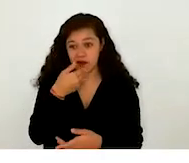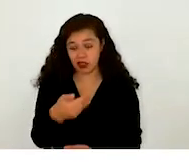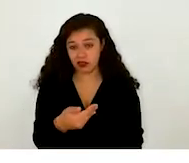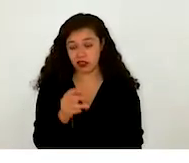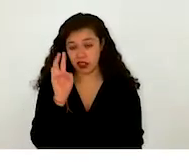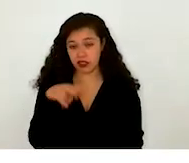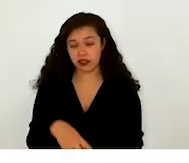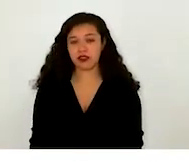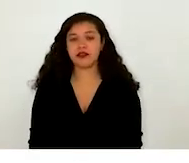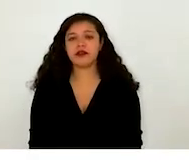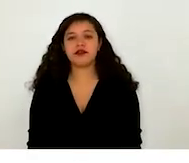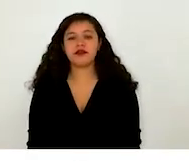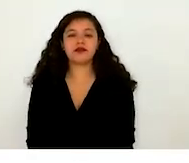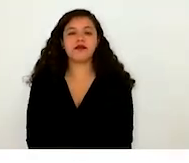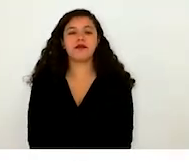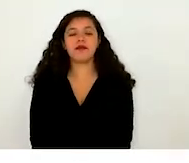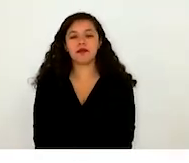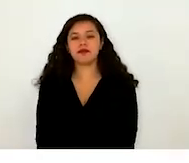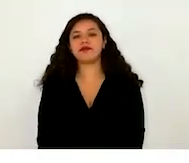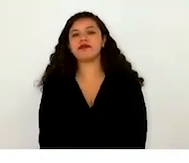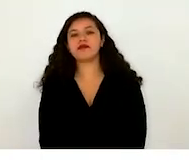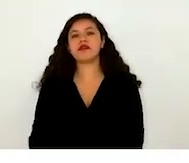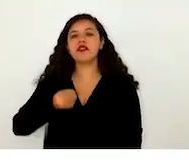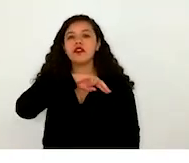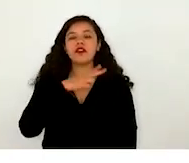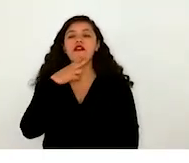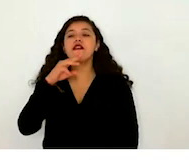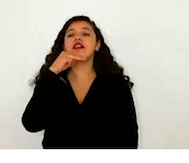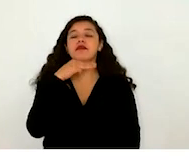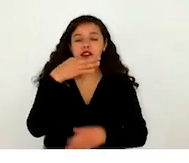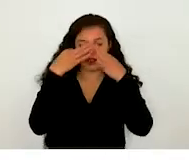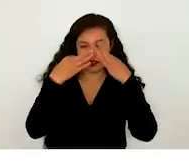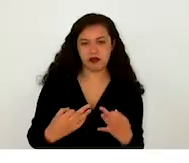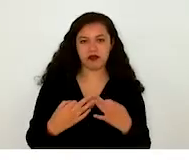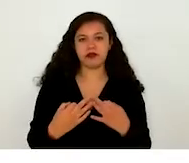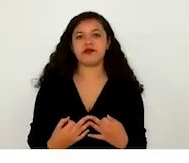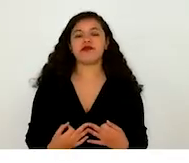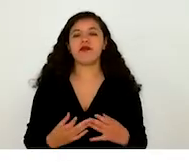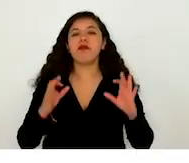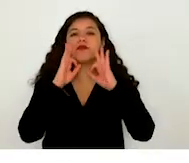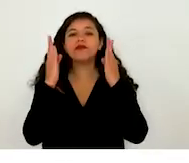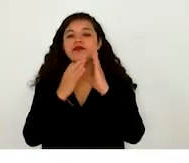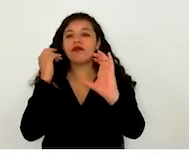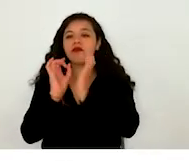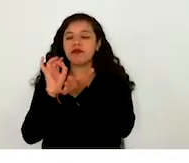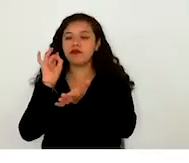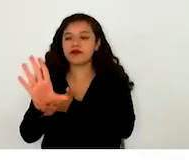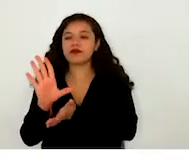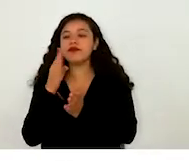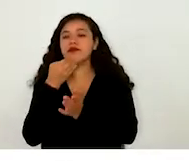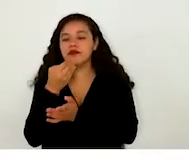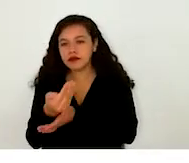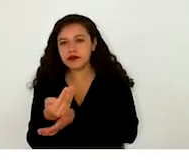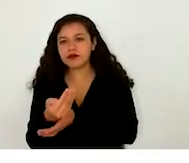vamos a utilizar entonces si el mensaje es correcto utilicemos el canal correcto este medio había utilizado